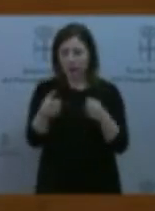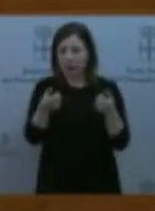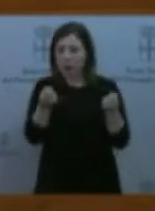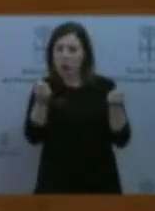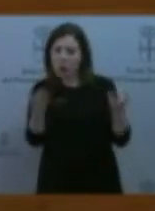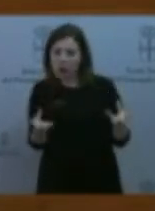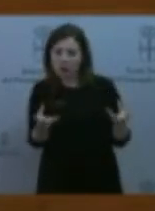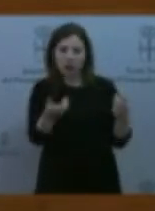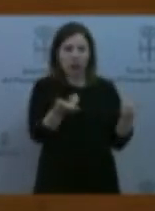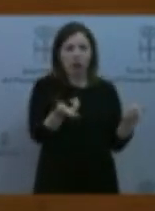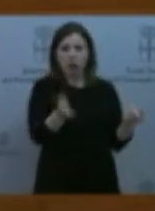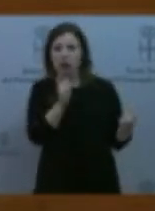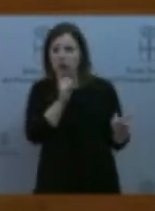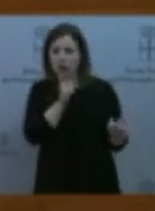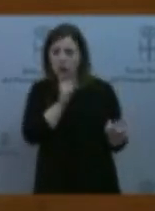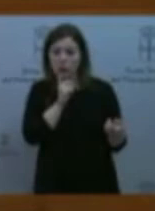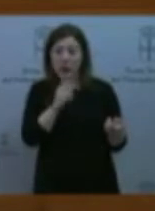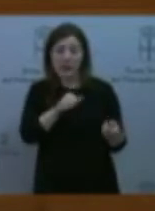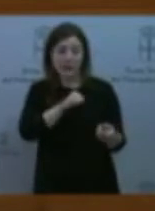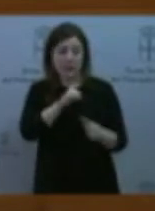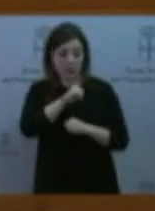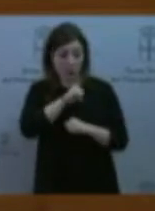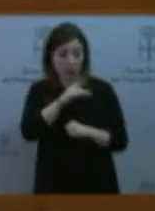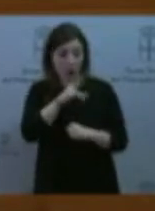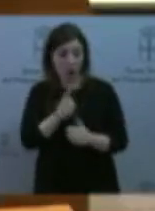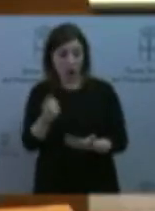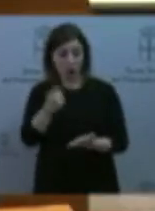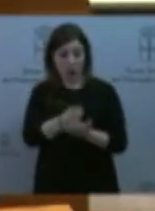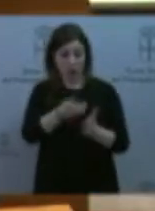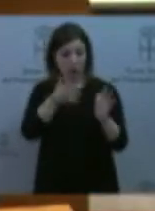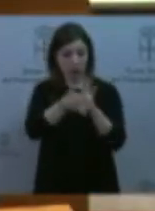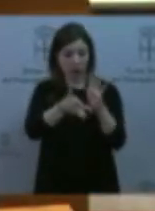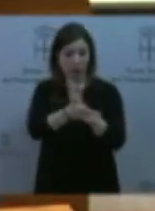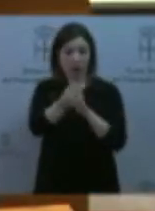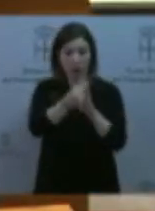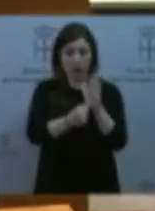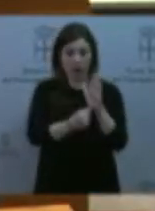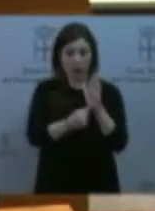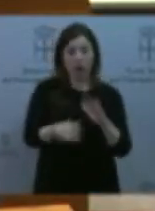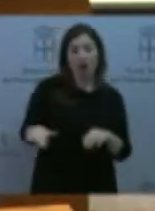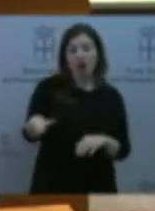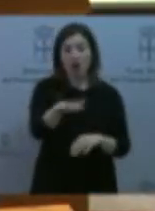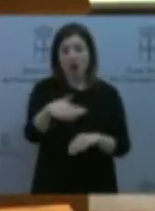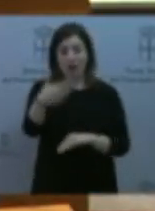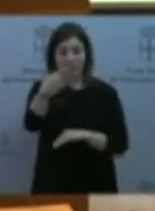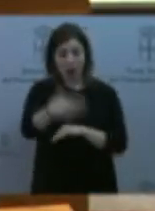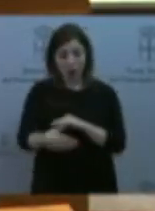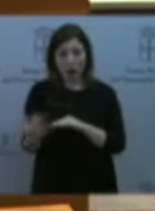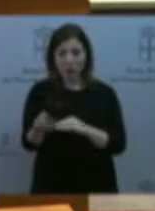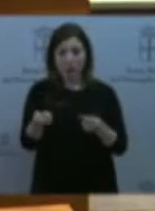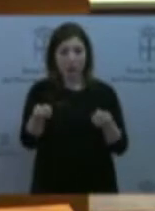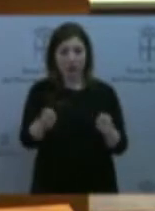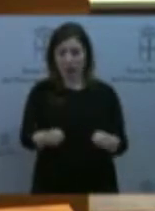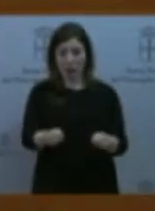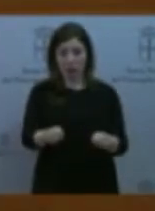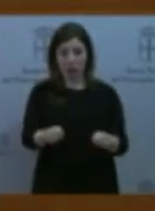vuelva, me cuente esos datos. Es decir, las zonas acotadas tienen que estar cerradas. La mayor parte, el 70% del territorio